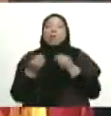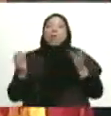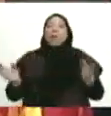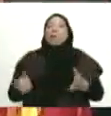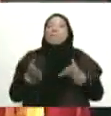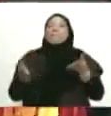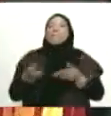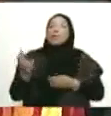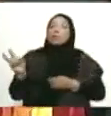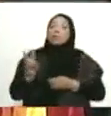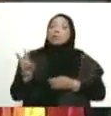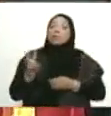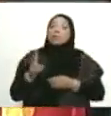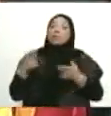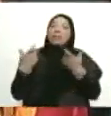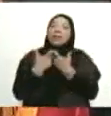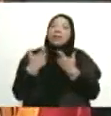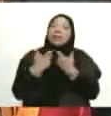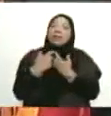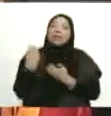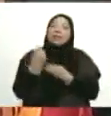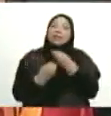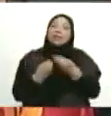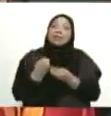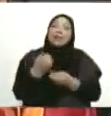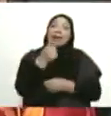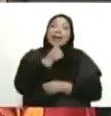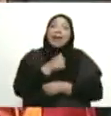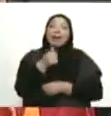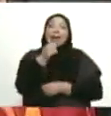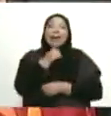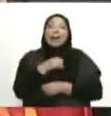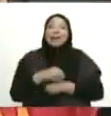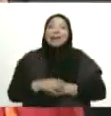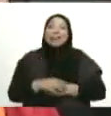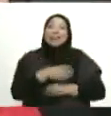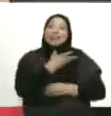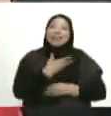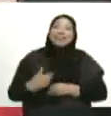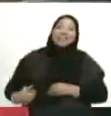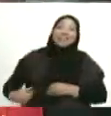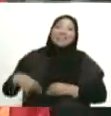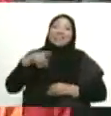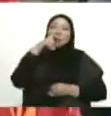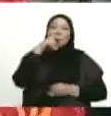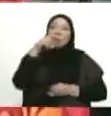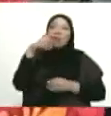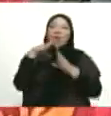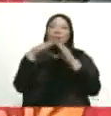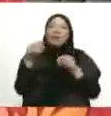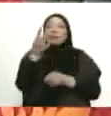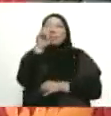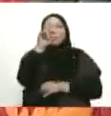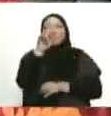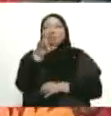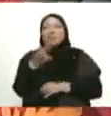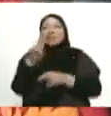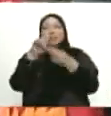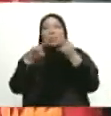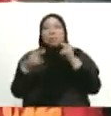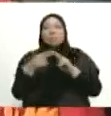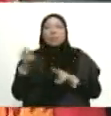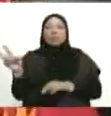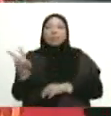este país casi que a la guerra civil. Nosotros hemos resistido. Y el presidente Nicolás Maduro todos los días llama a la paz en este